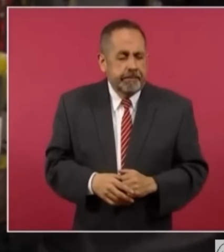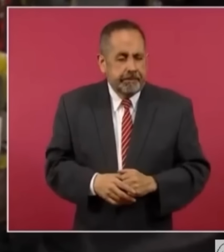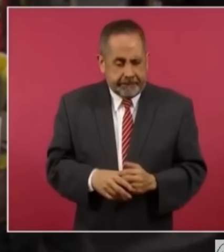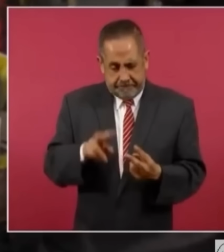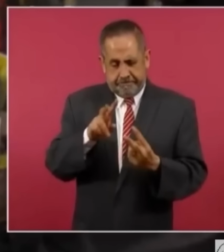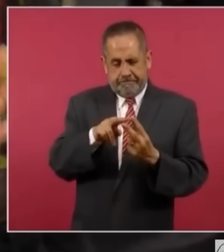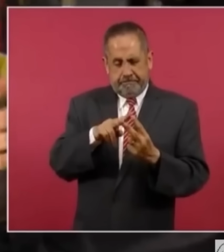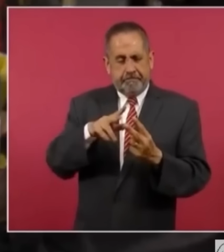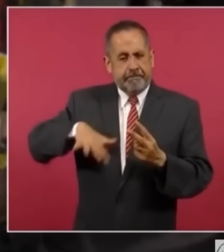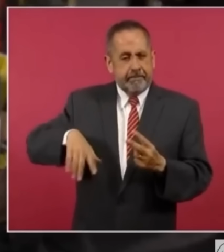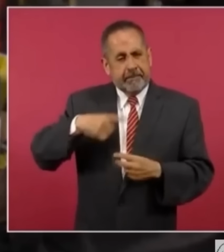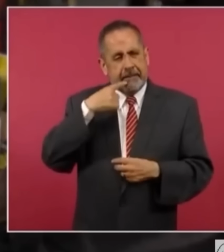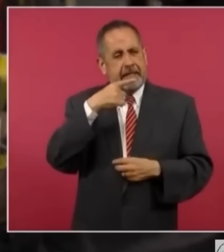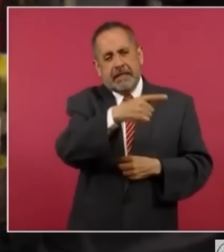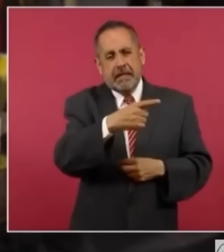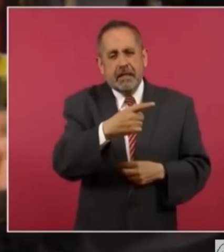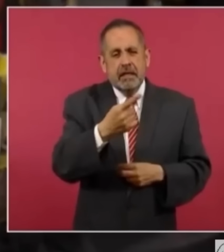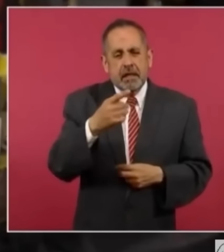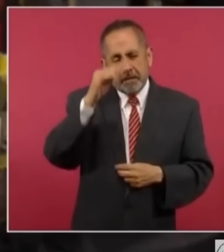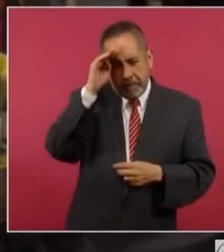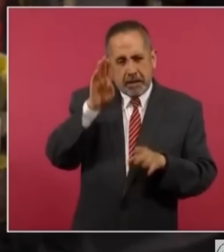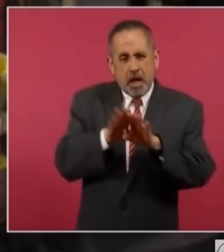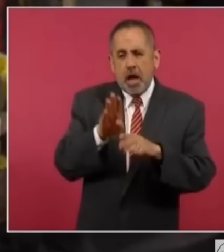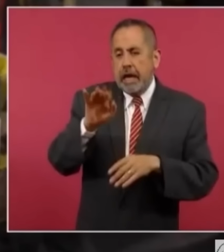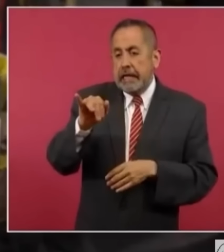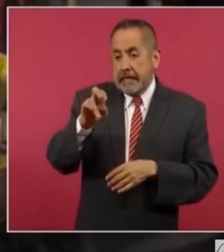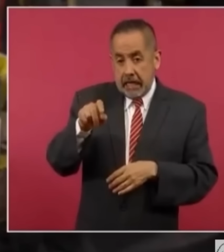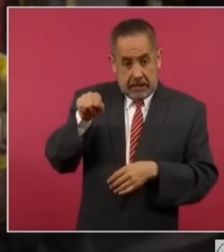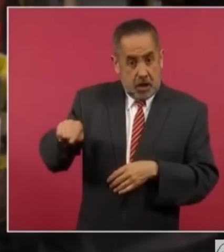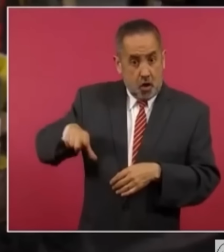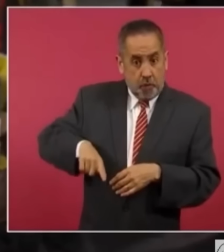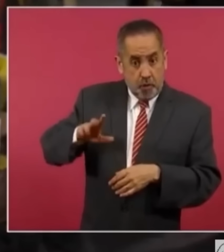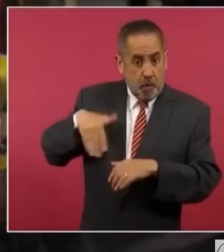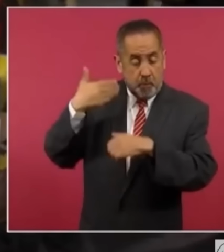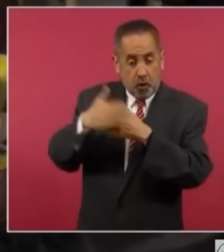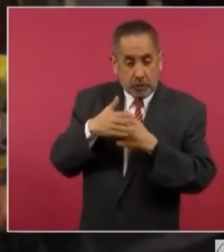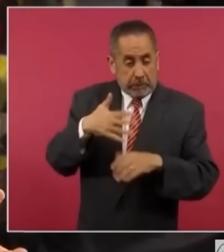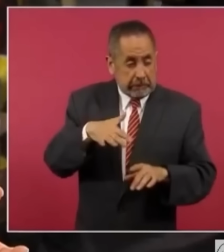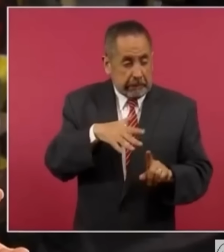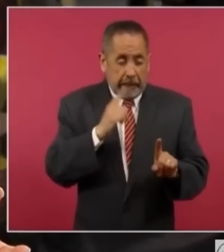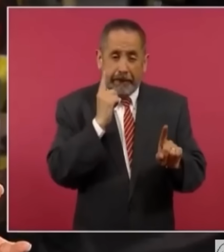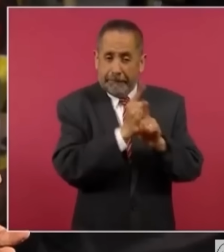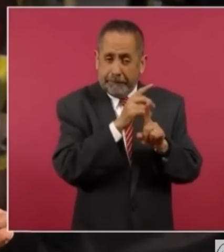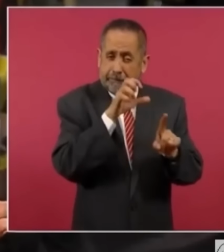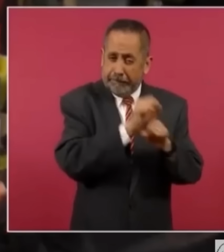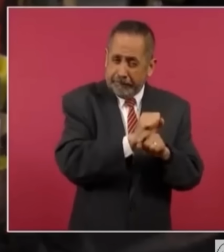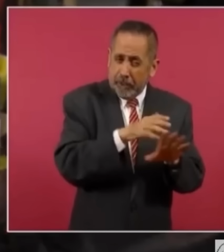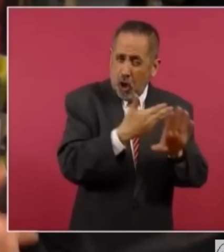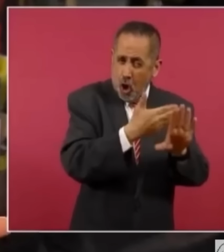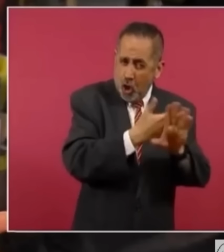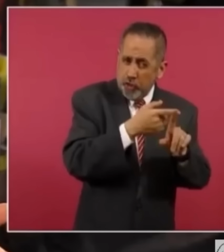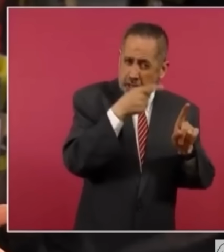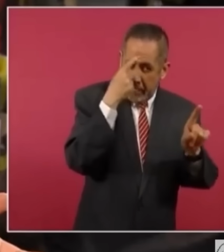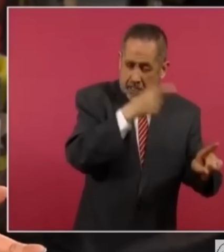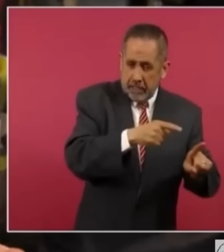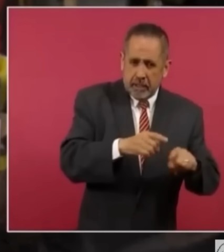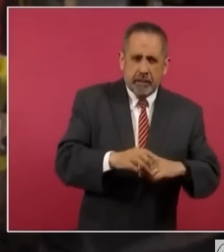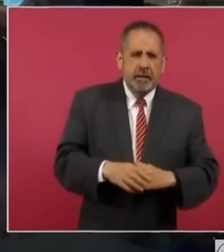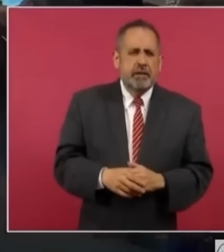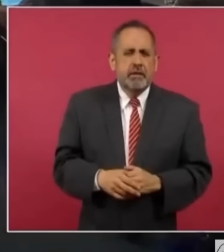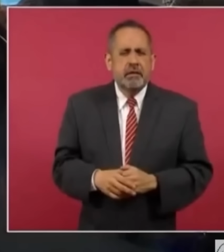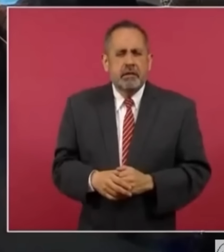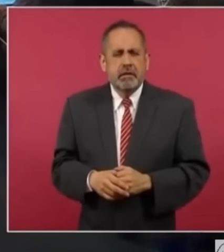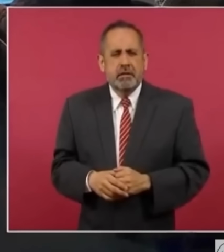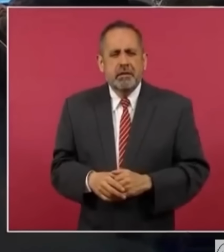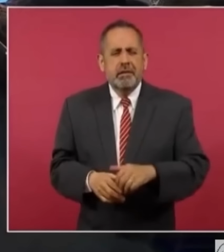puntos que él menciona, lo que tiene que ver con la persecución, que dice que podría venir en unos meses, lo que tiene que ver con que pudiera ser la reforma no más tiene impugnada.